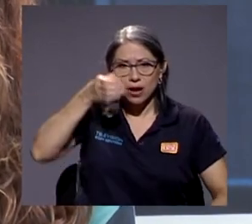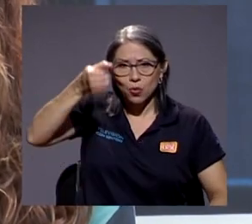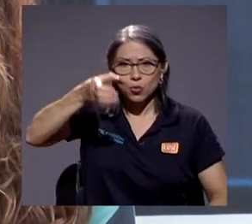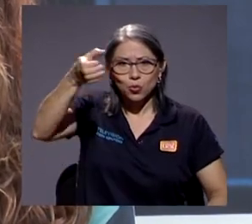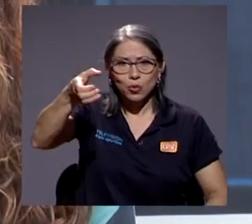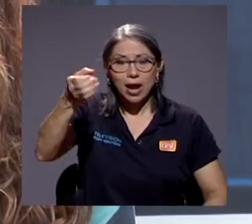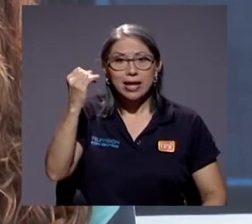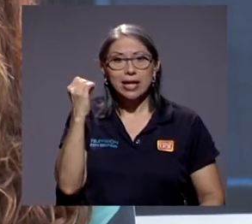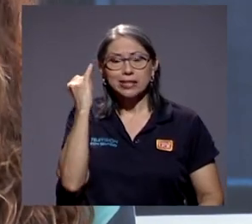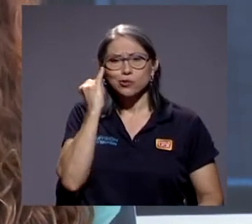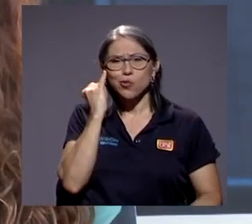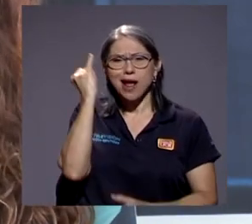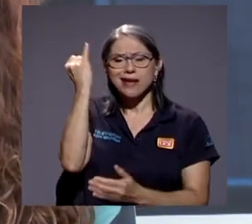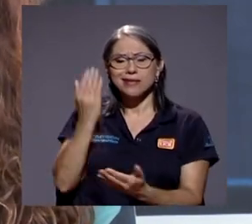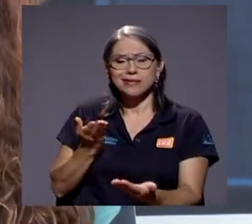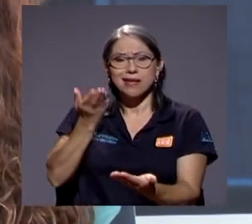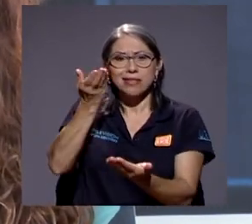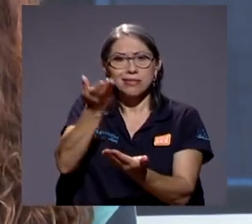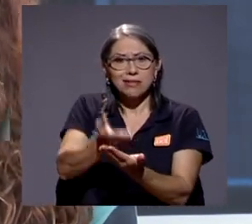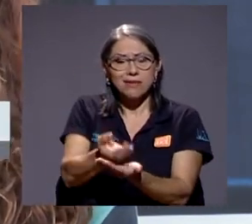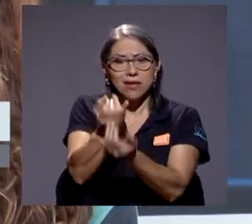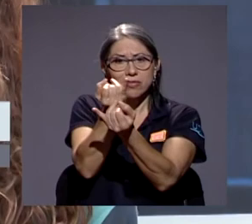una iniciativa independiente